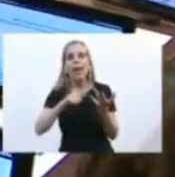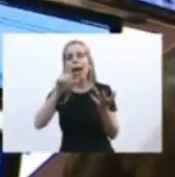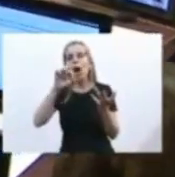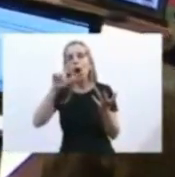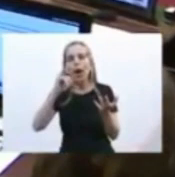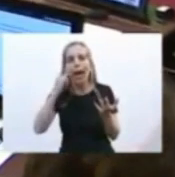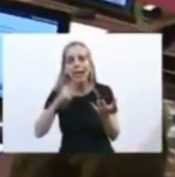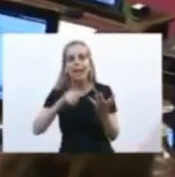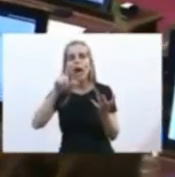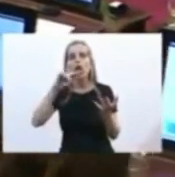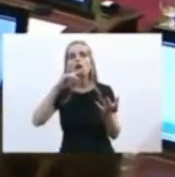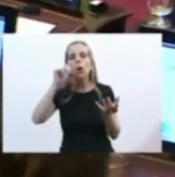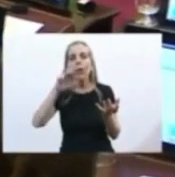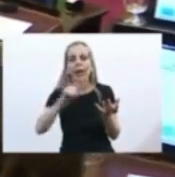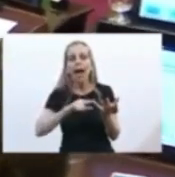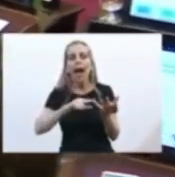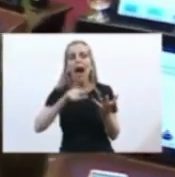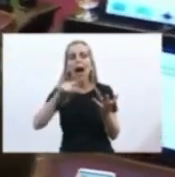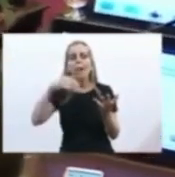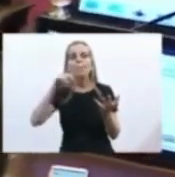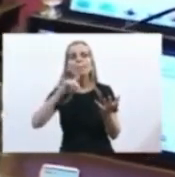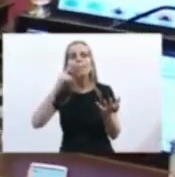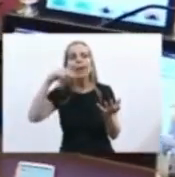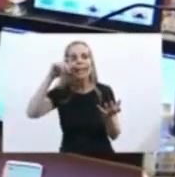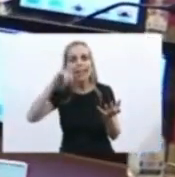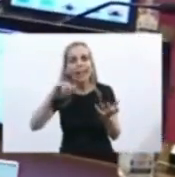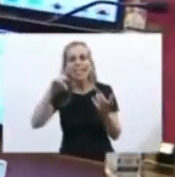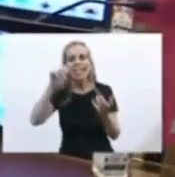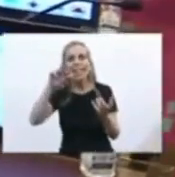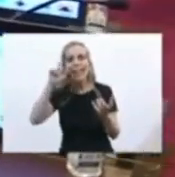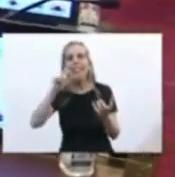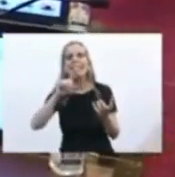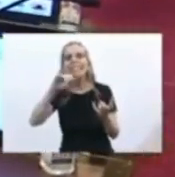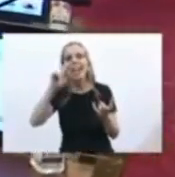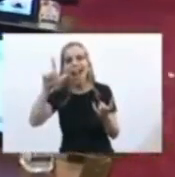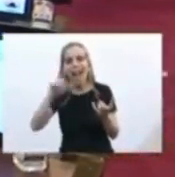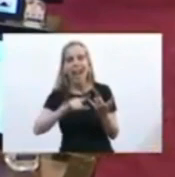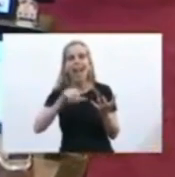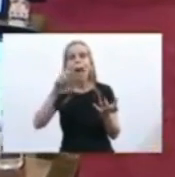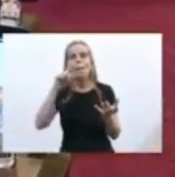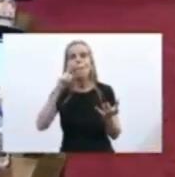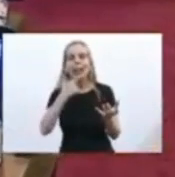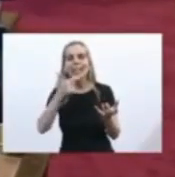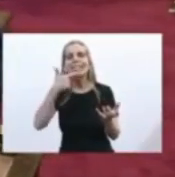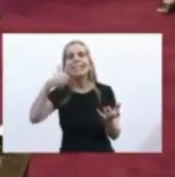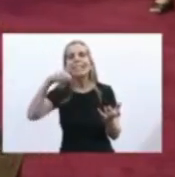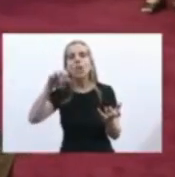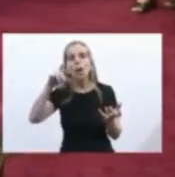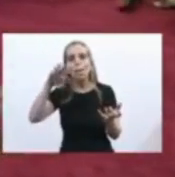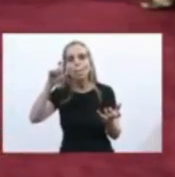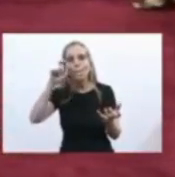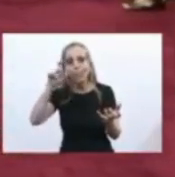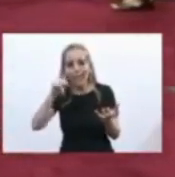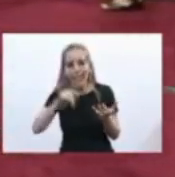aborto fue rechazado en agosto de 2018 por el senado por 38 votos en contra 31 a favor y 2 abstenciones en esta